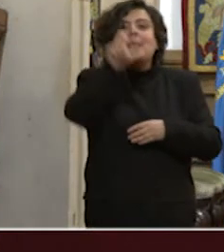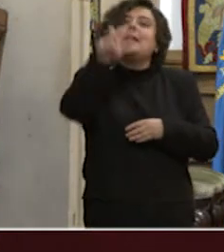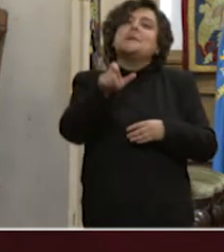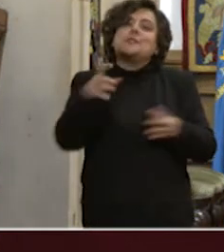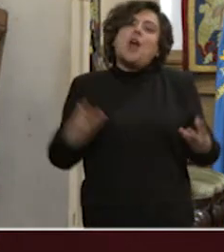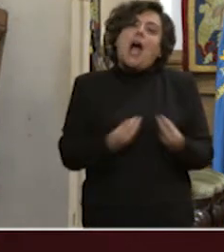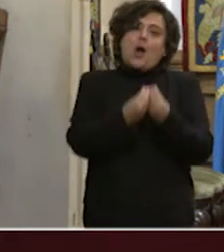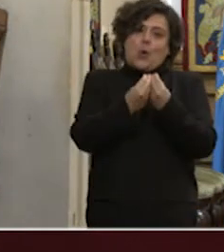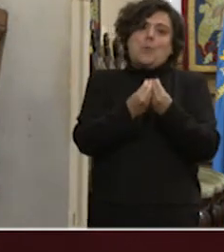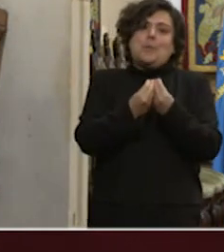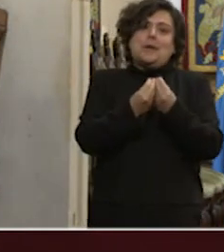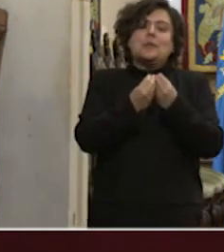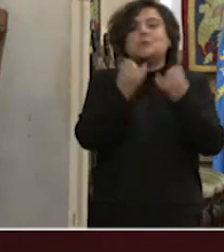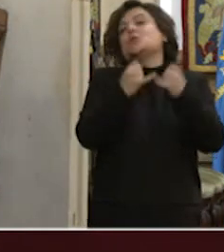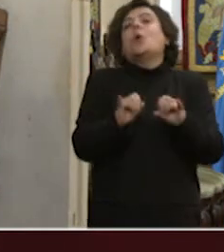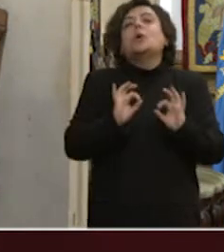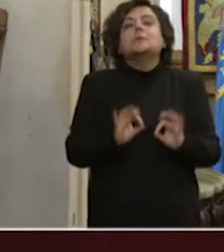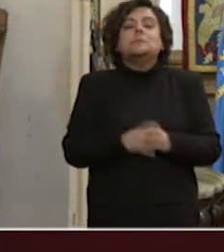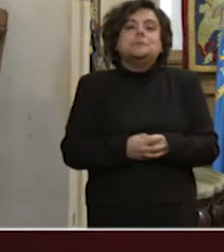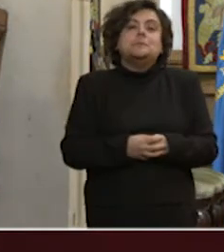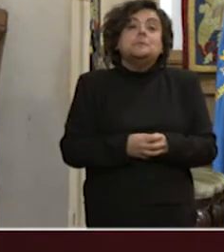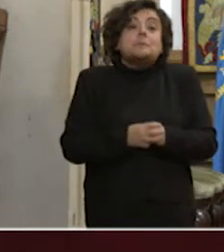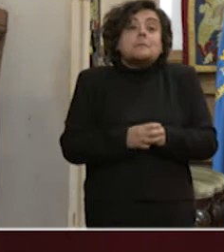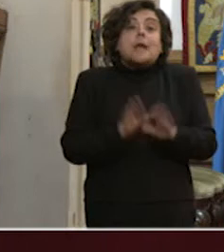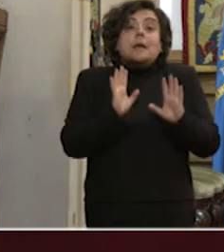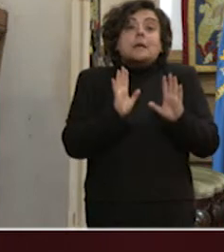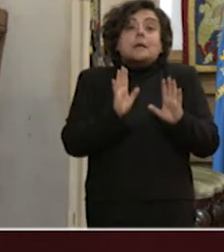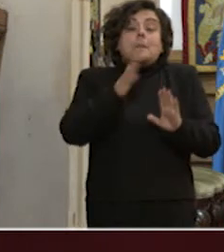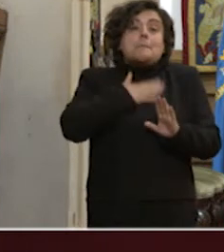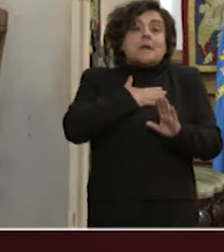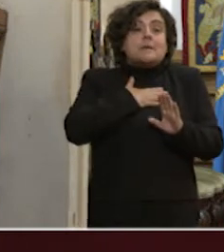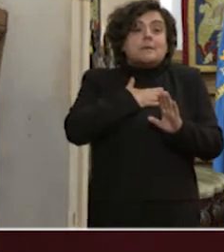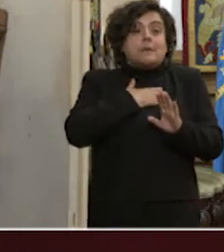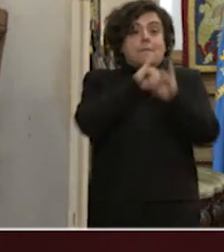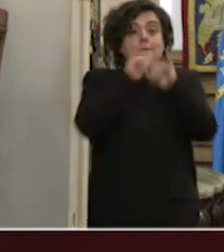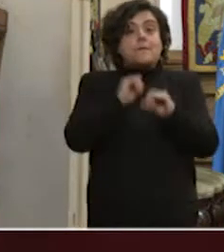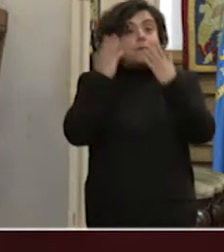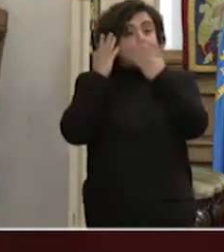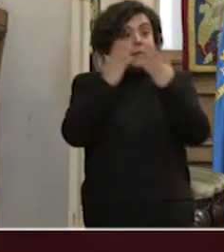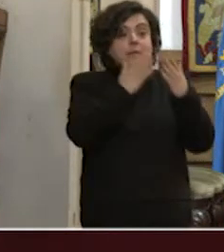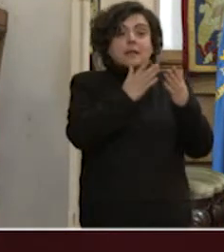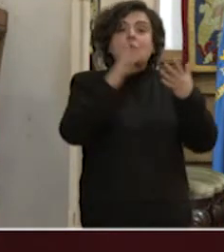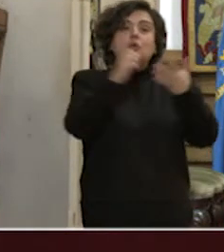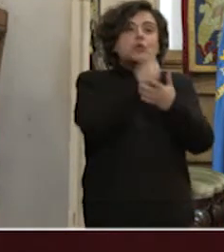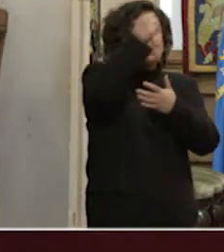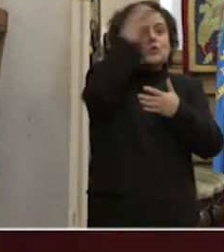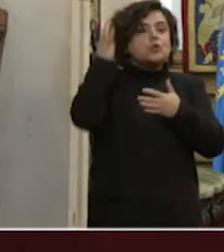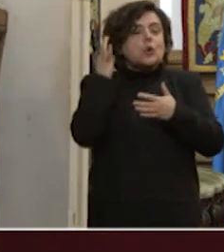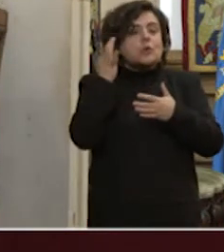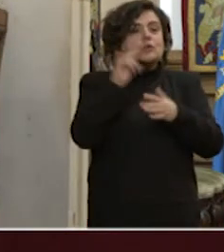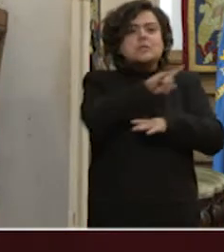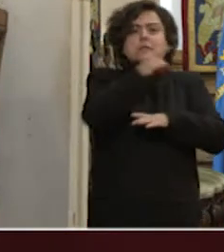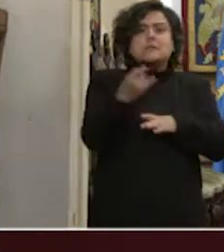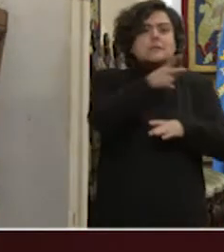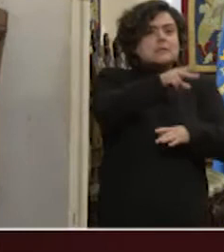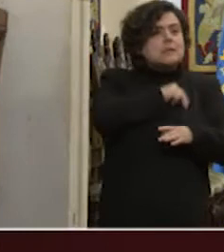para acompañarnos en la tradicional conferencia. Vaya pues mi felicitación a quienes habéis recibido los premios extraordinarios de doctorado